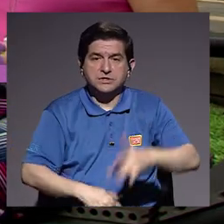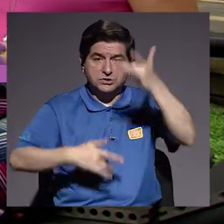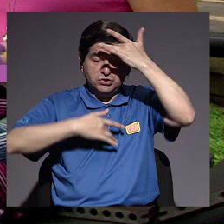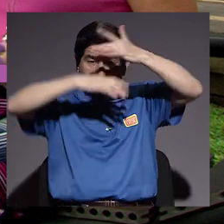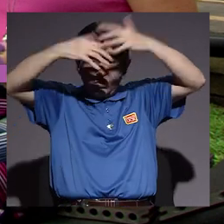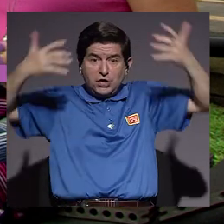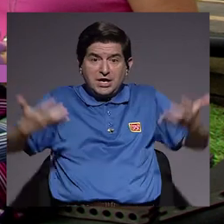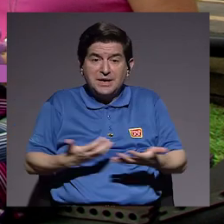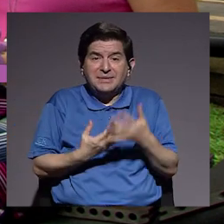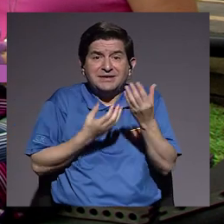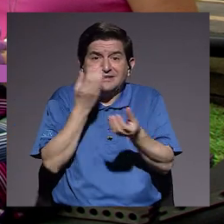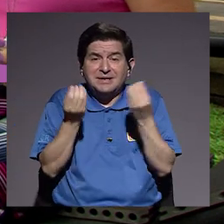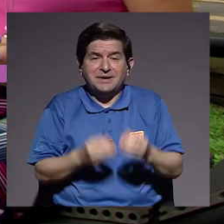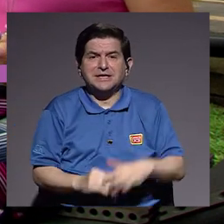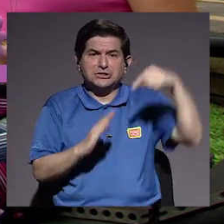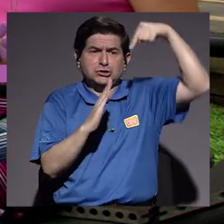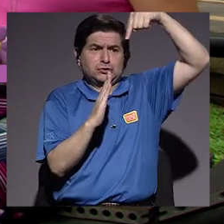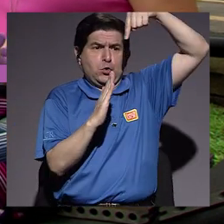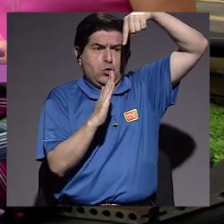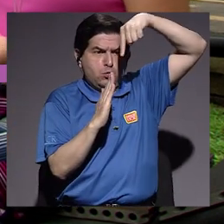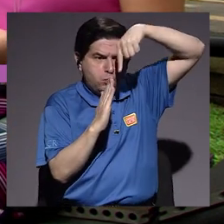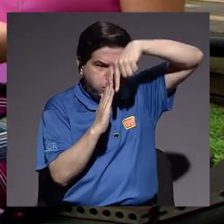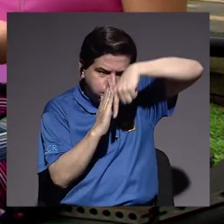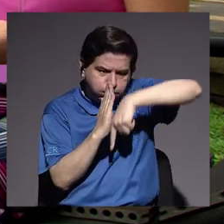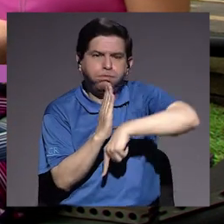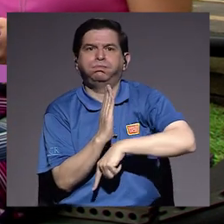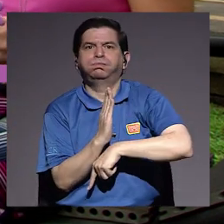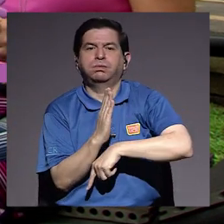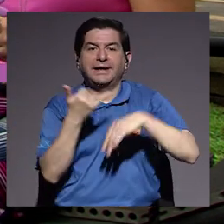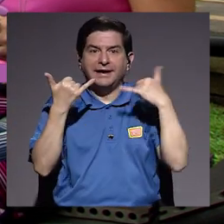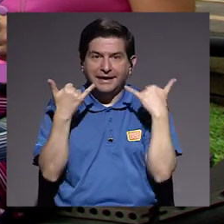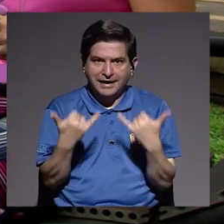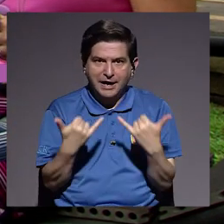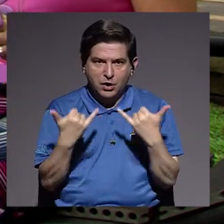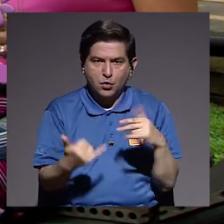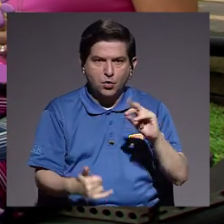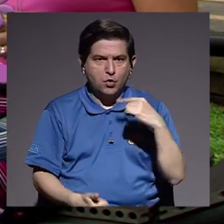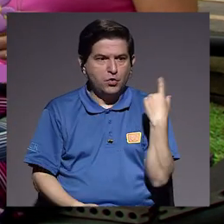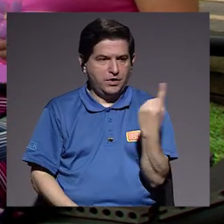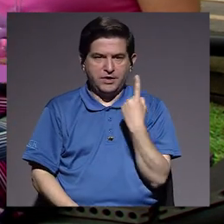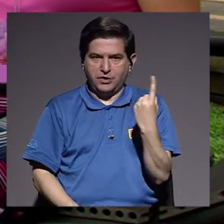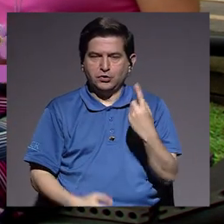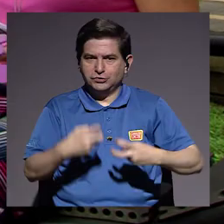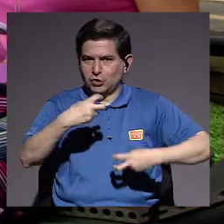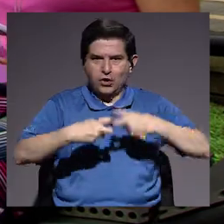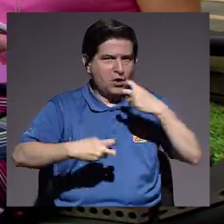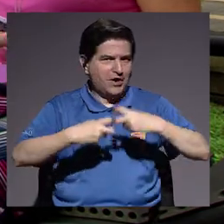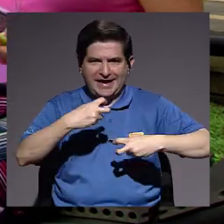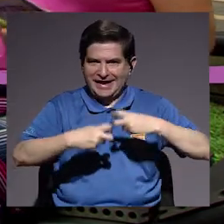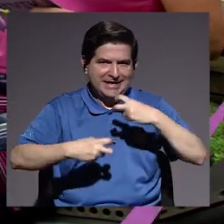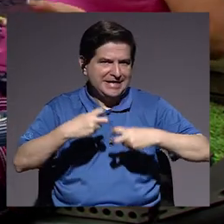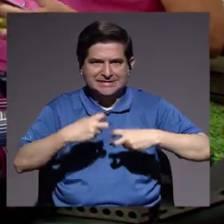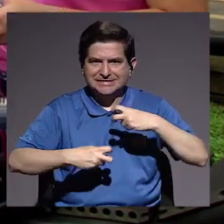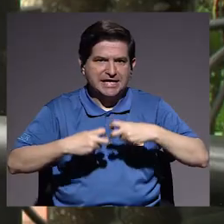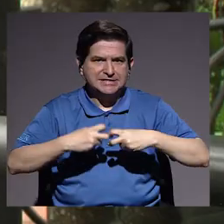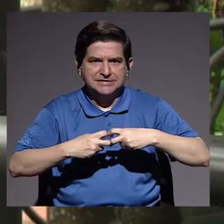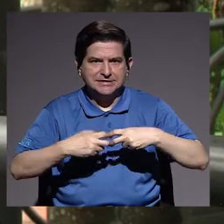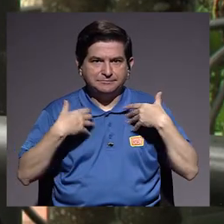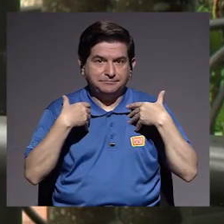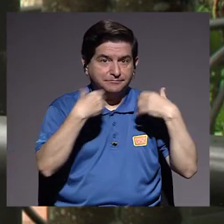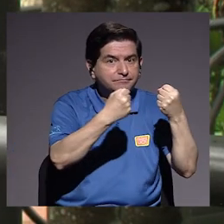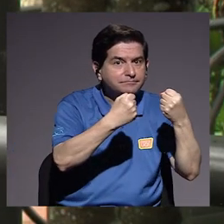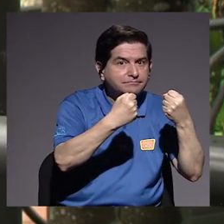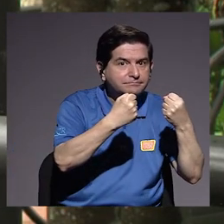que hace es profundizarla, ¿no? Digamos, ahora no solo enfrentamos una crisis de salud, sino que